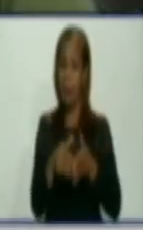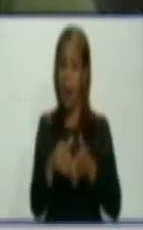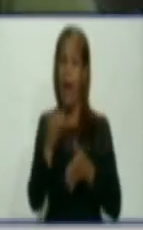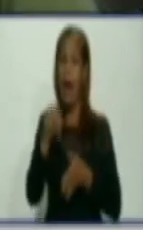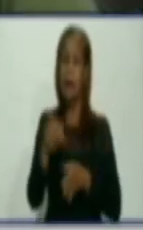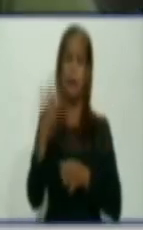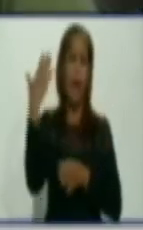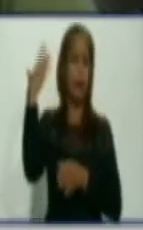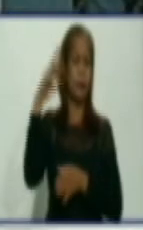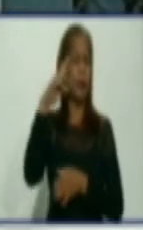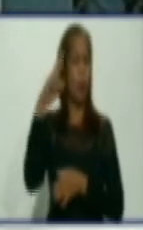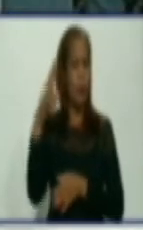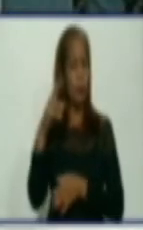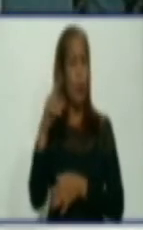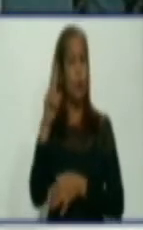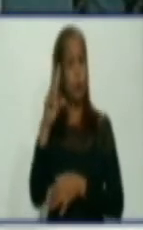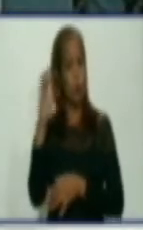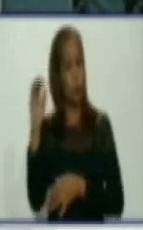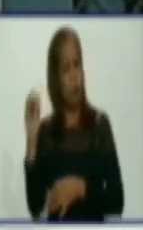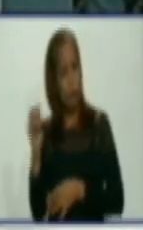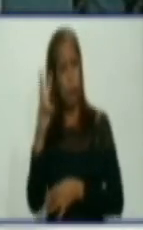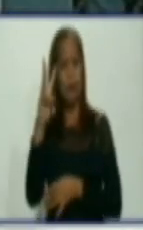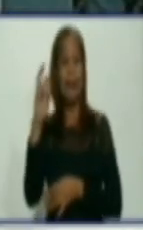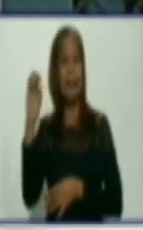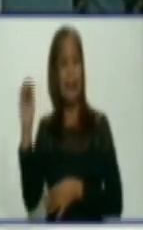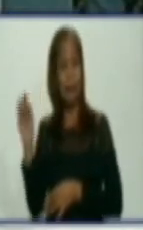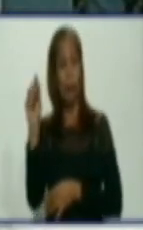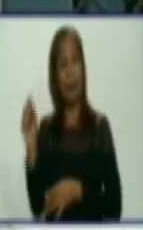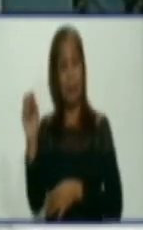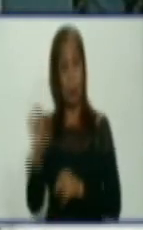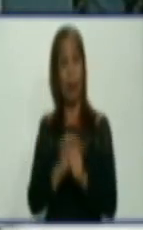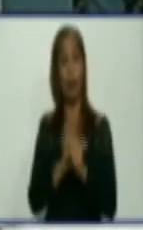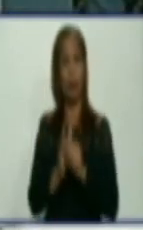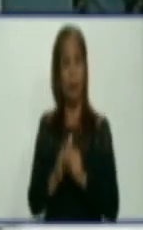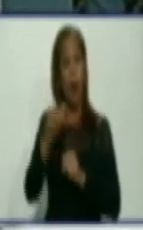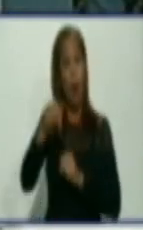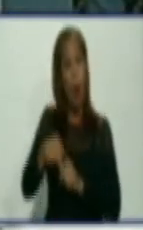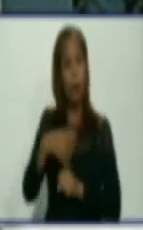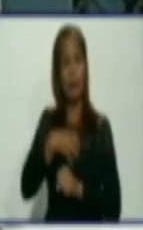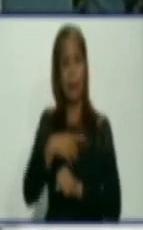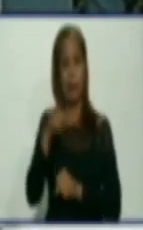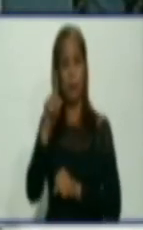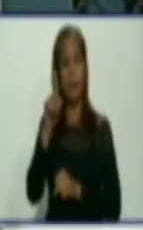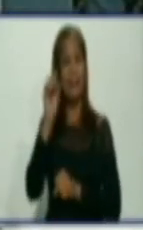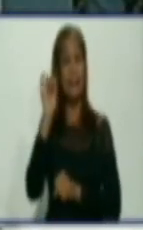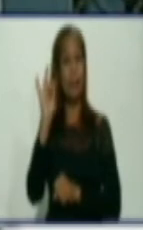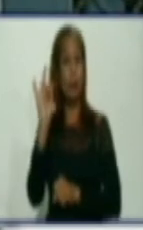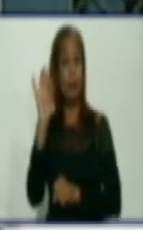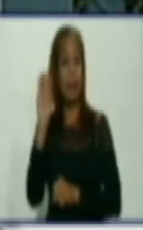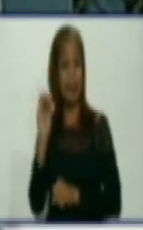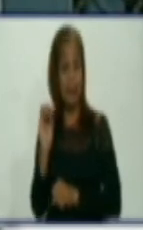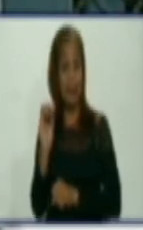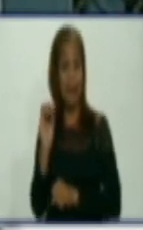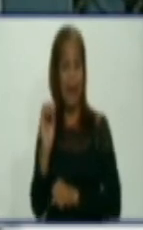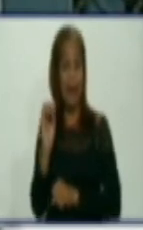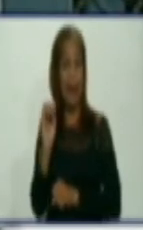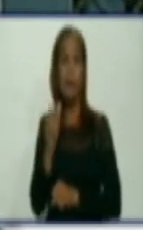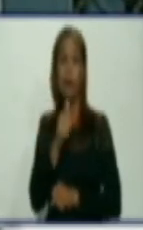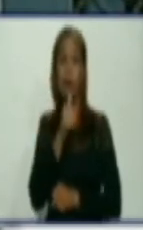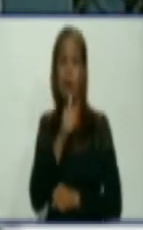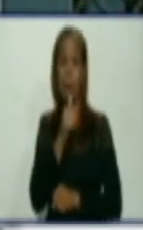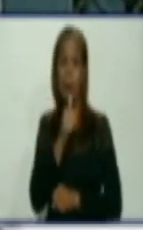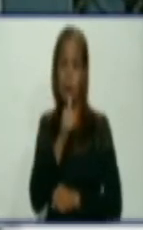300 confirmados en el territorio ingresados. Hoy tenemos 178 sospechosos a la enfermedad. Aquí hubo